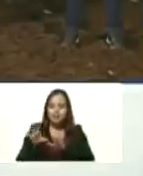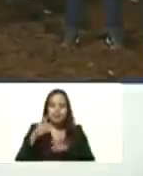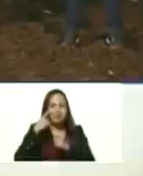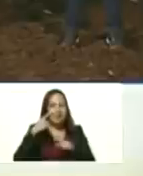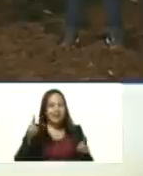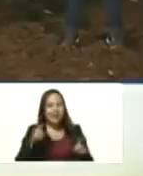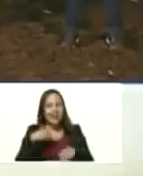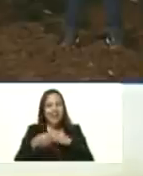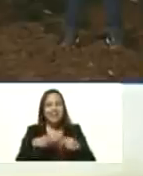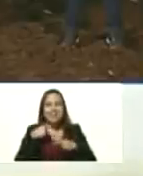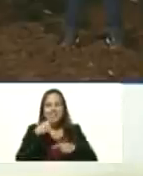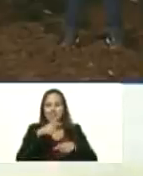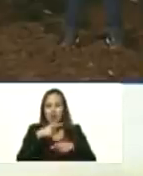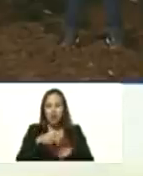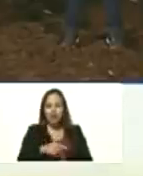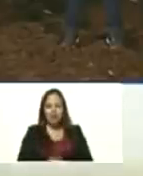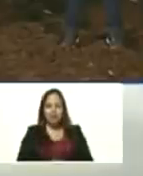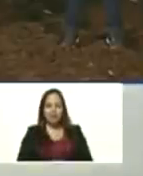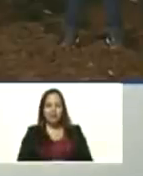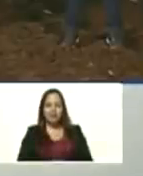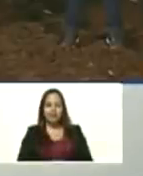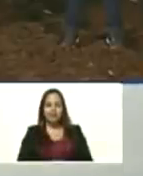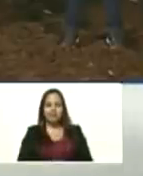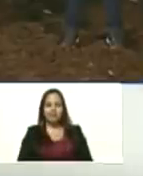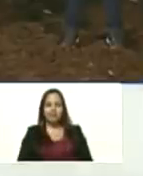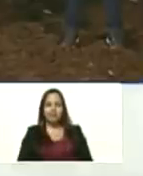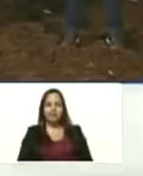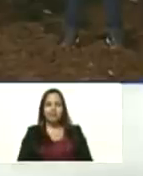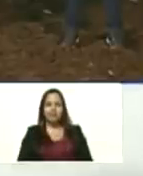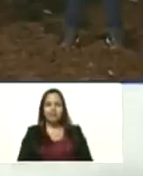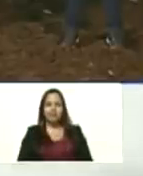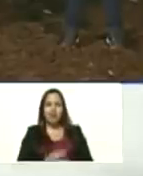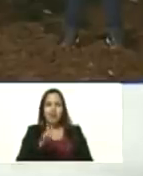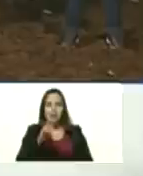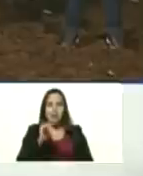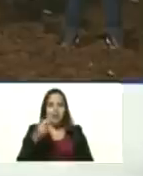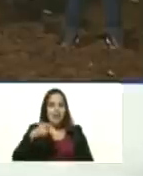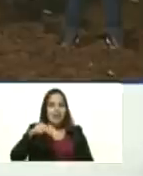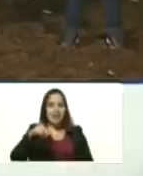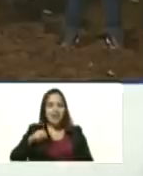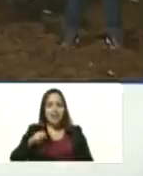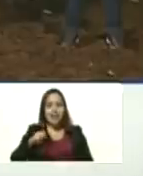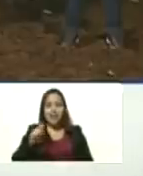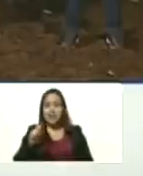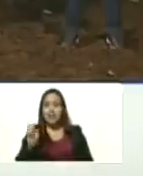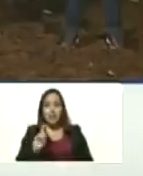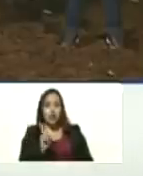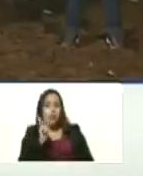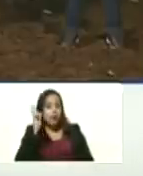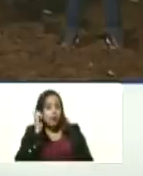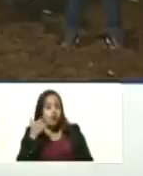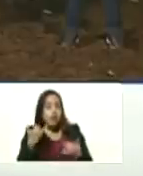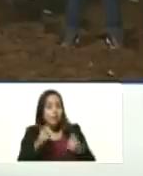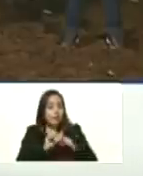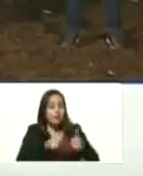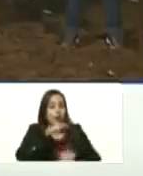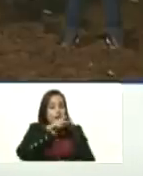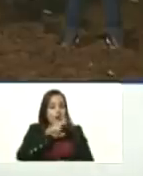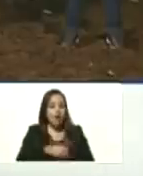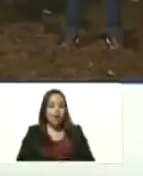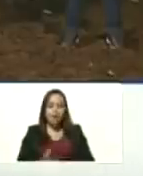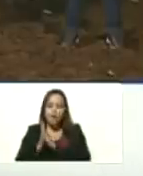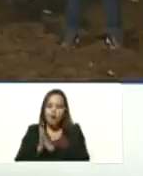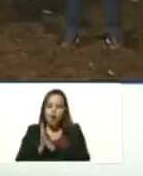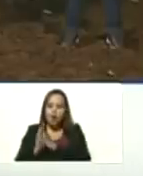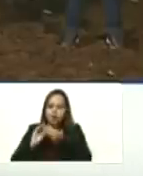un tick tock piñate piñate no me escuche y ya arranca a hablar al frena share por